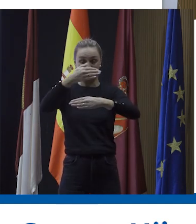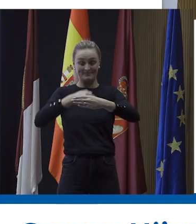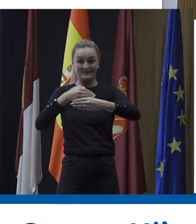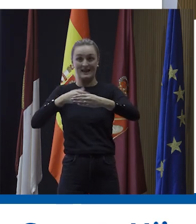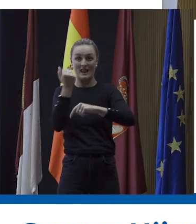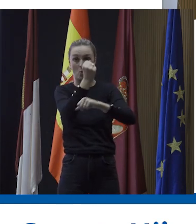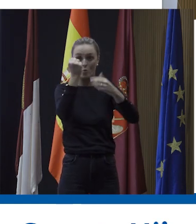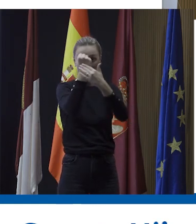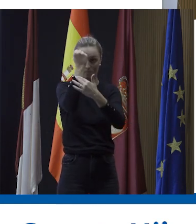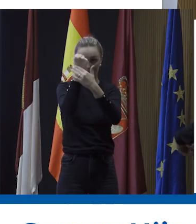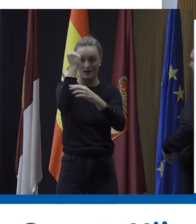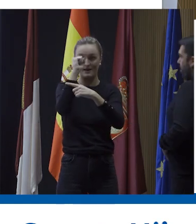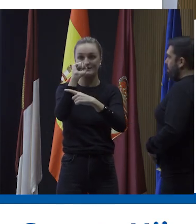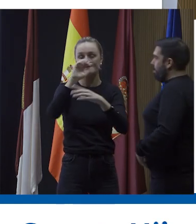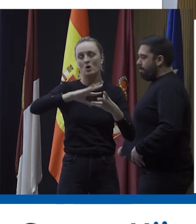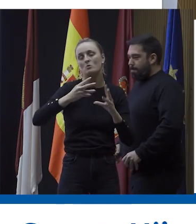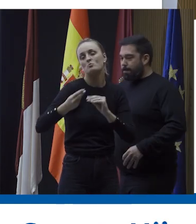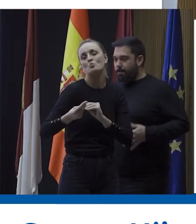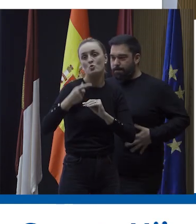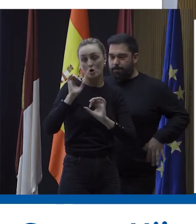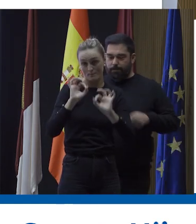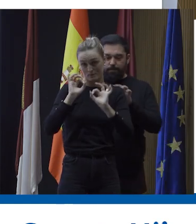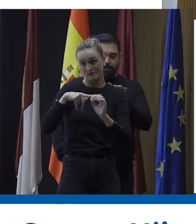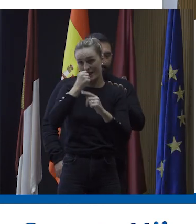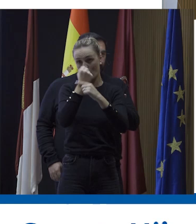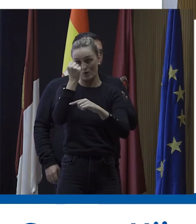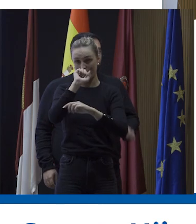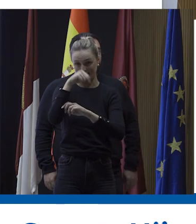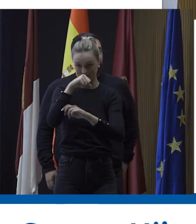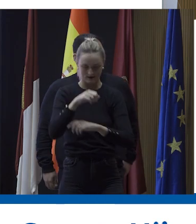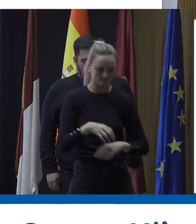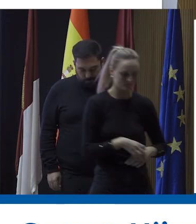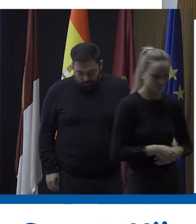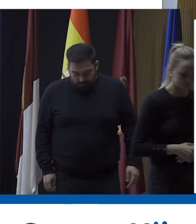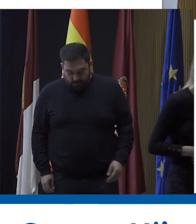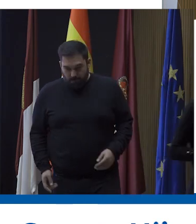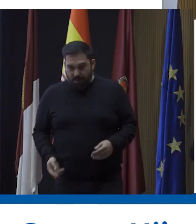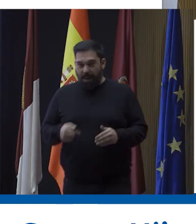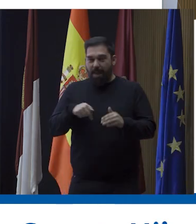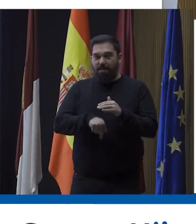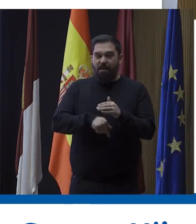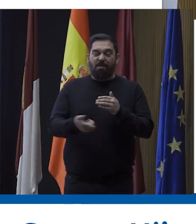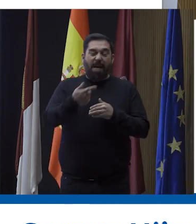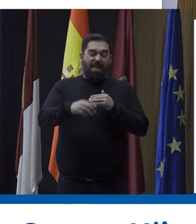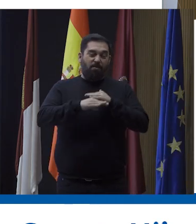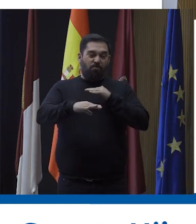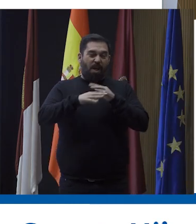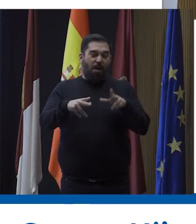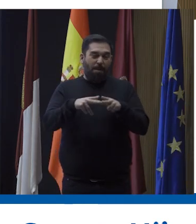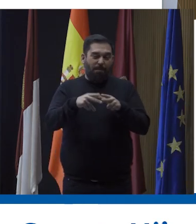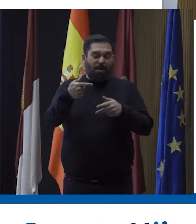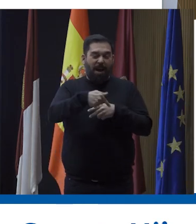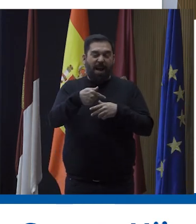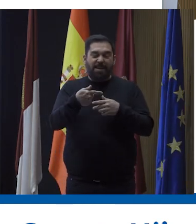la columna vertebral y los músculos propios de la columna vertebral. Y abajo del todo tenemos el suelo pélvico, que es